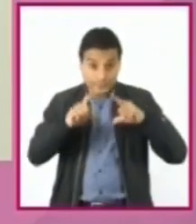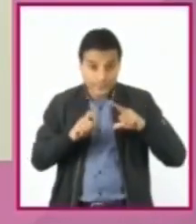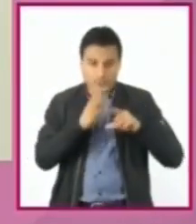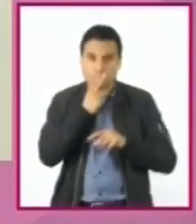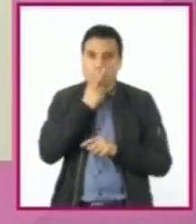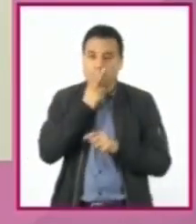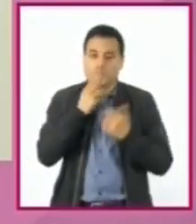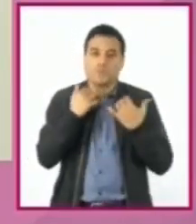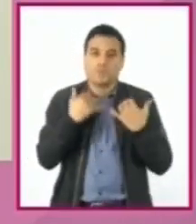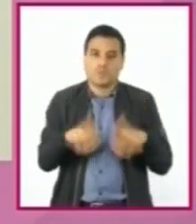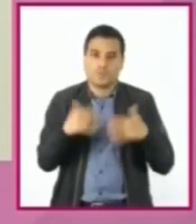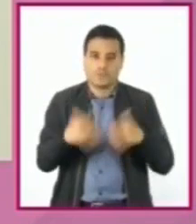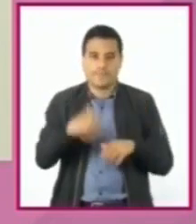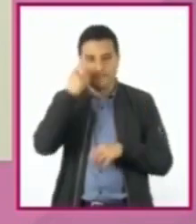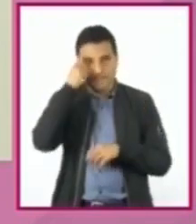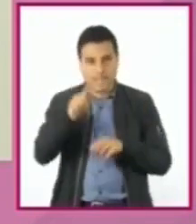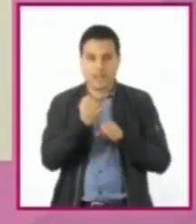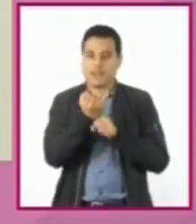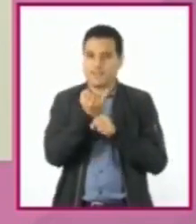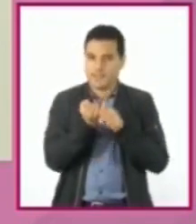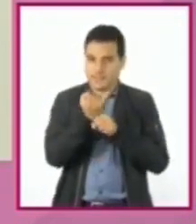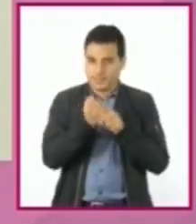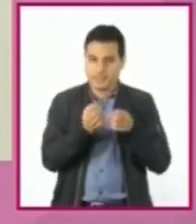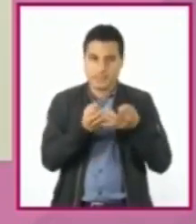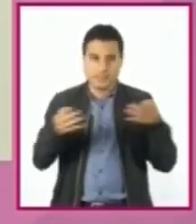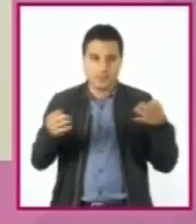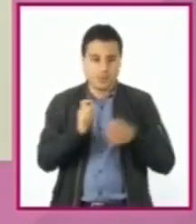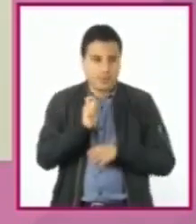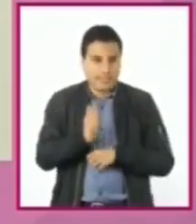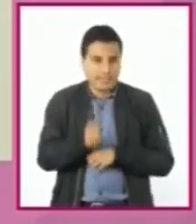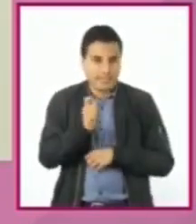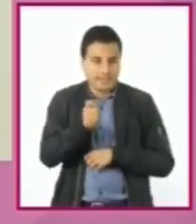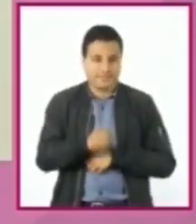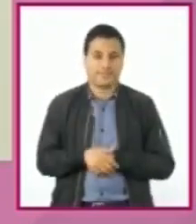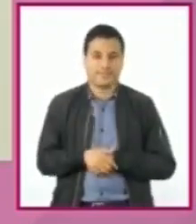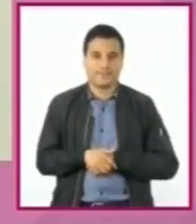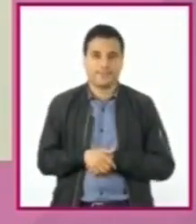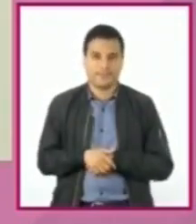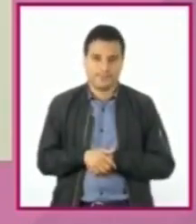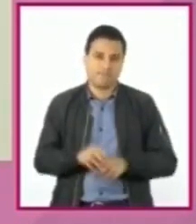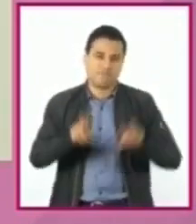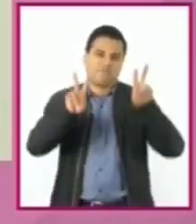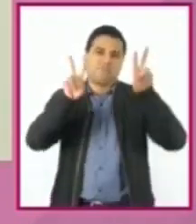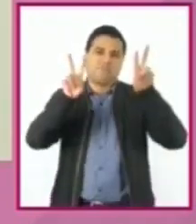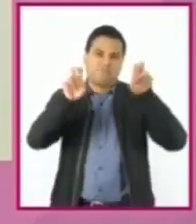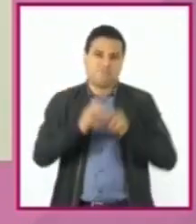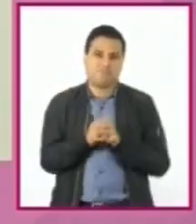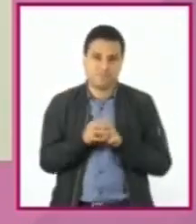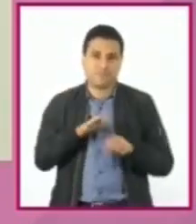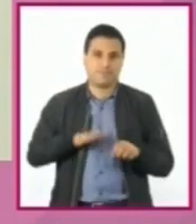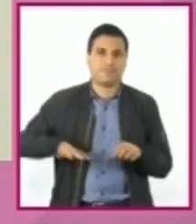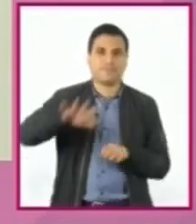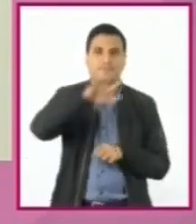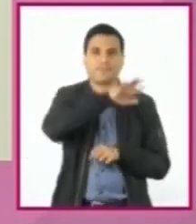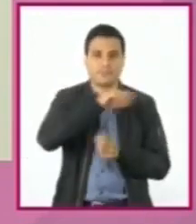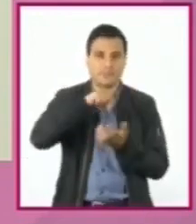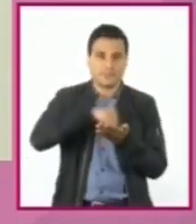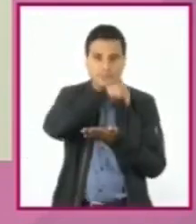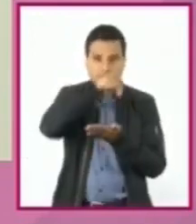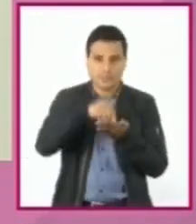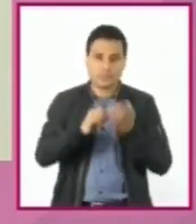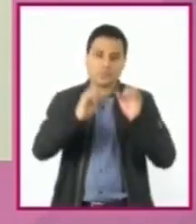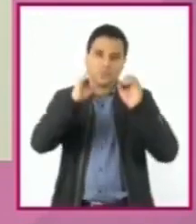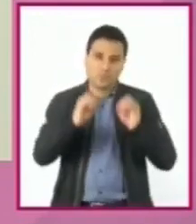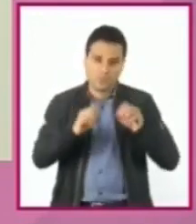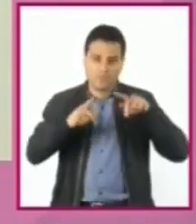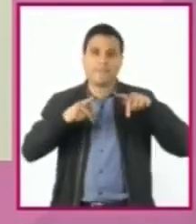valiosa para diversas investigaciones del territorio, desde las que se relacionan con el medio físico hasta las que corresponden al medio